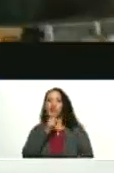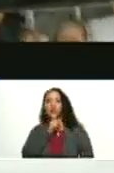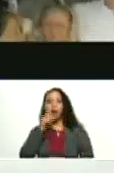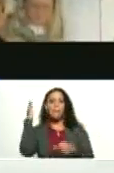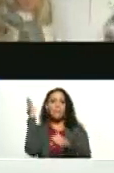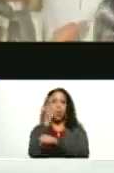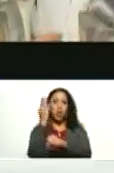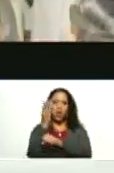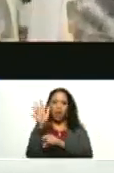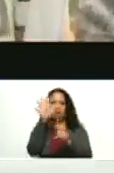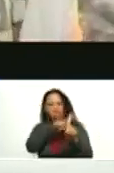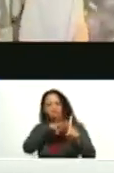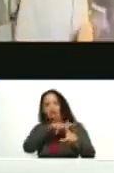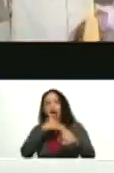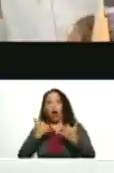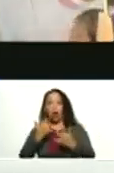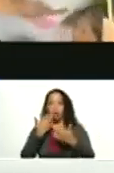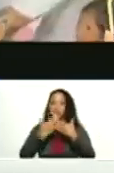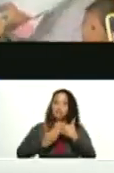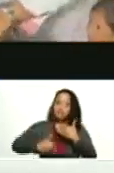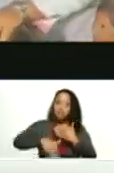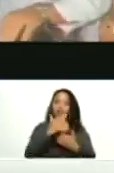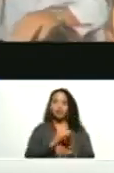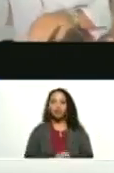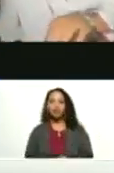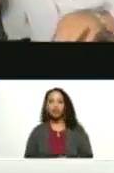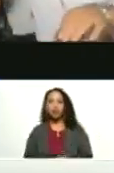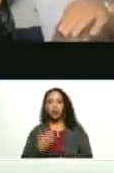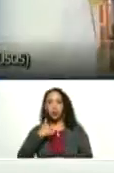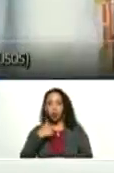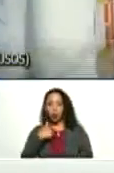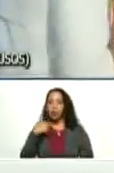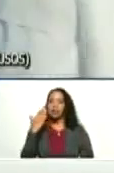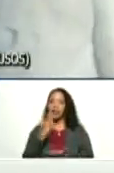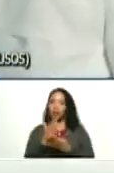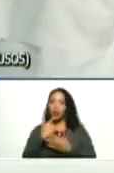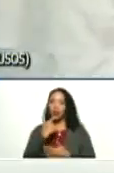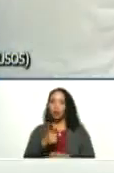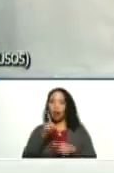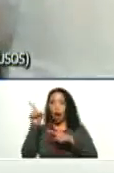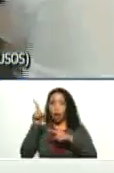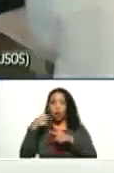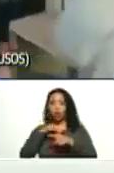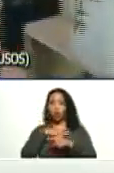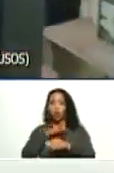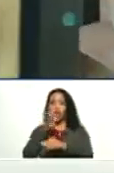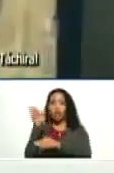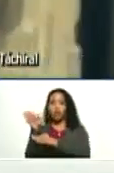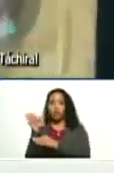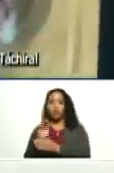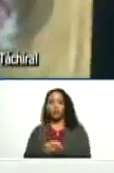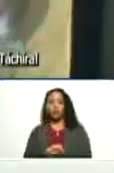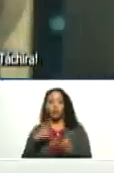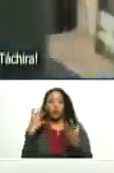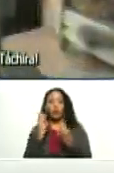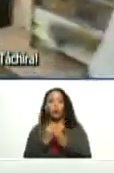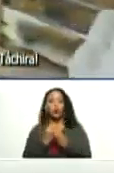sanciones, amenazas, pero vamos es para adelante, como yo siempre digo. Allá estuvimos con Freddy